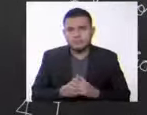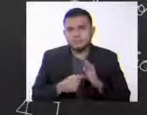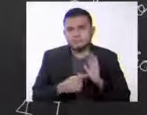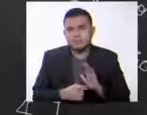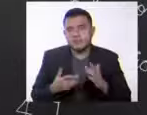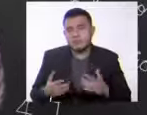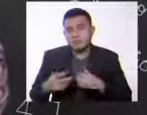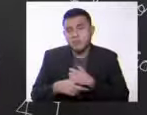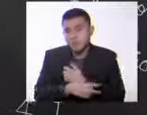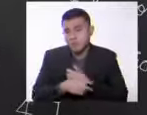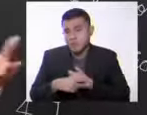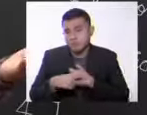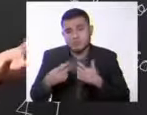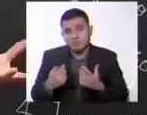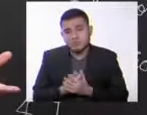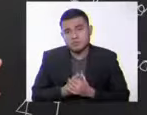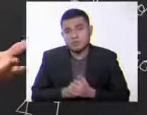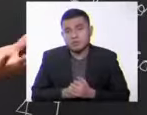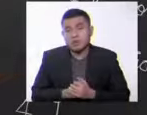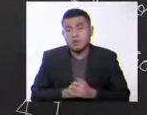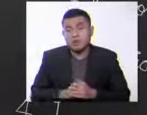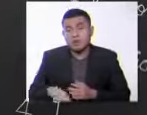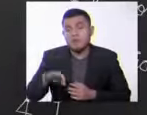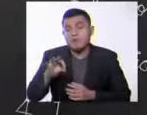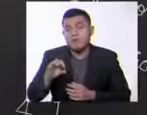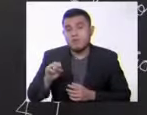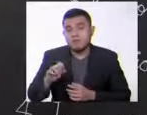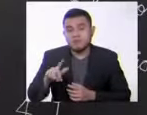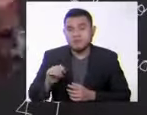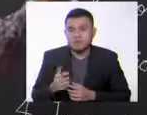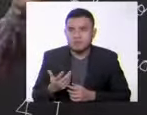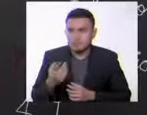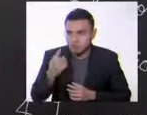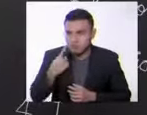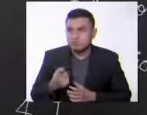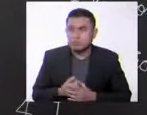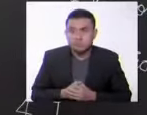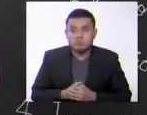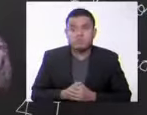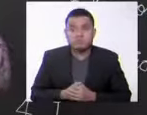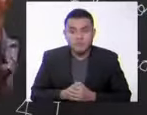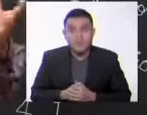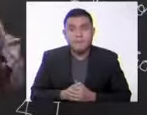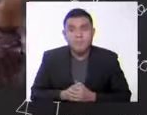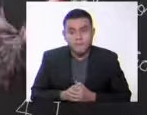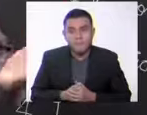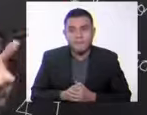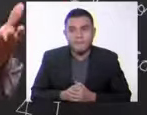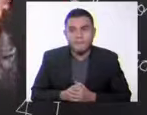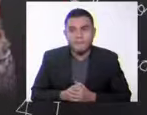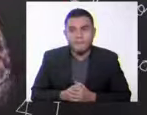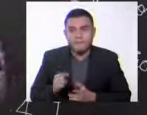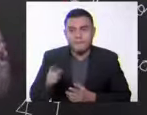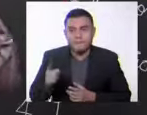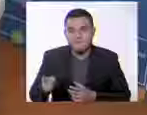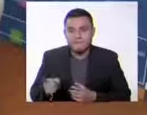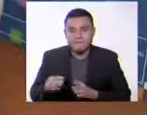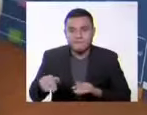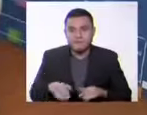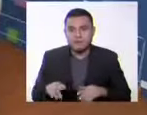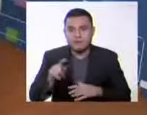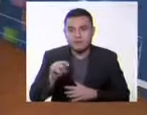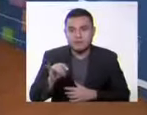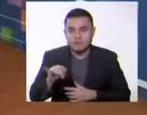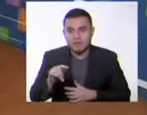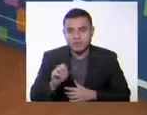los huesos o Los fósiles. los fósiles que nosotros podemos encontrar. Y como tú bien lo has dicho, en el río Tomayate es una buena fuente,